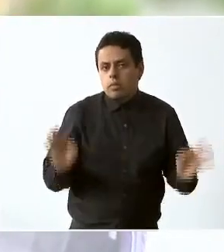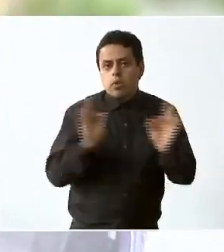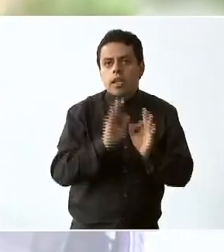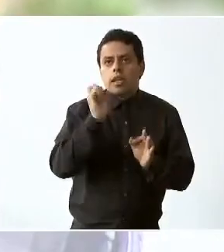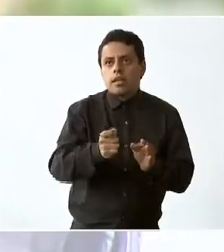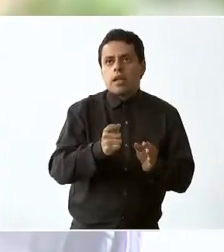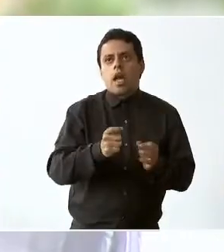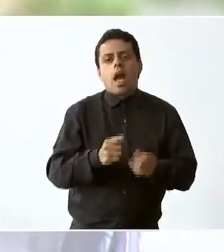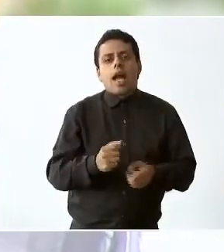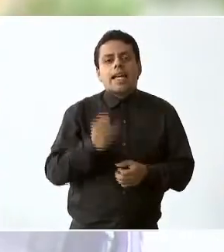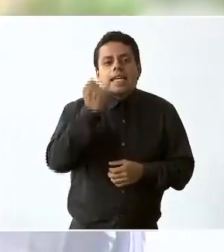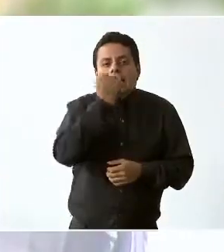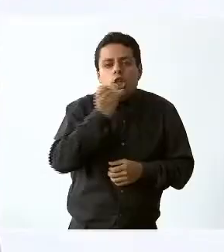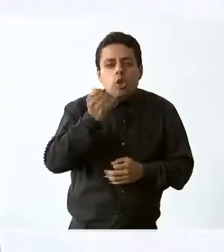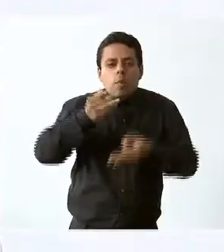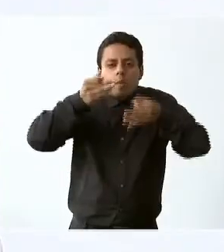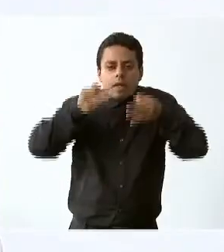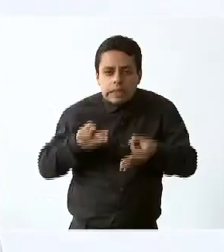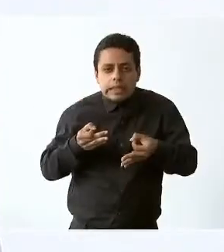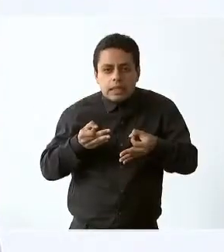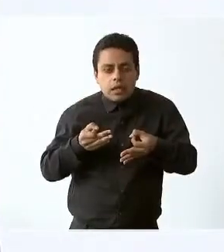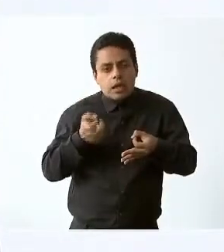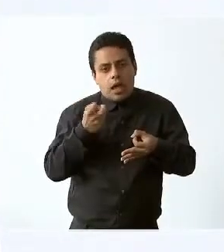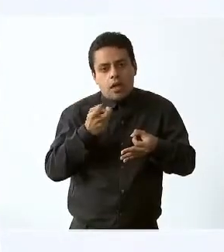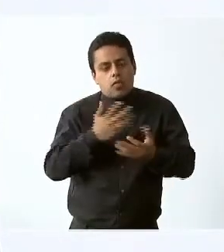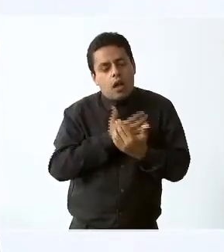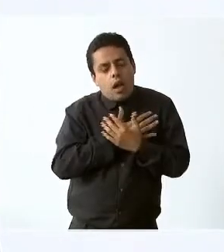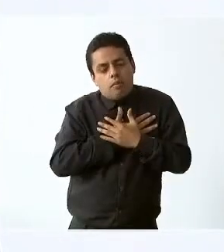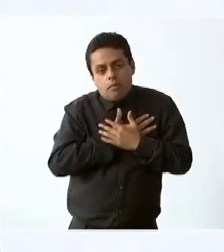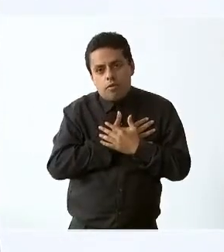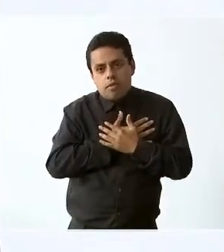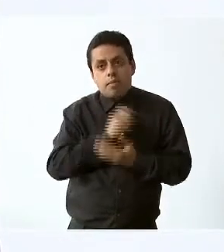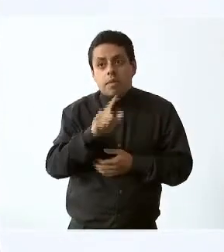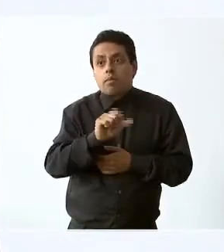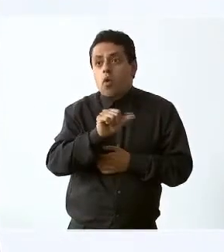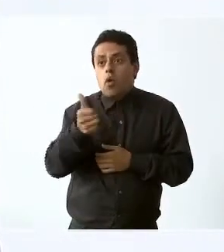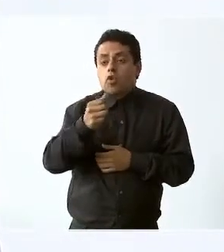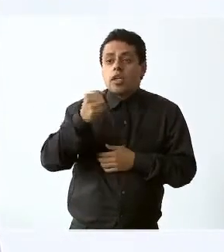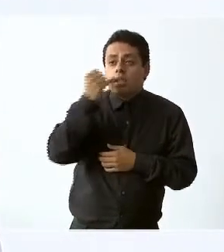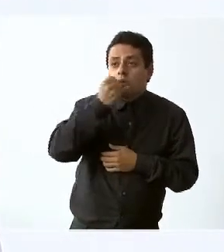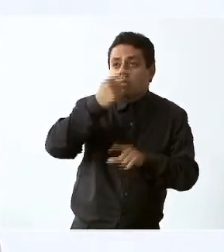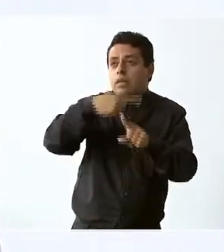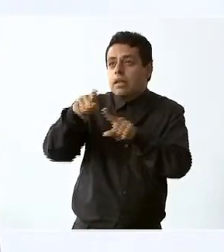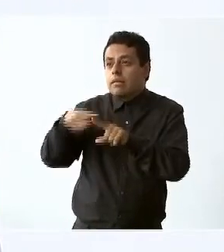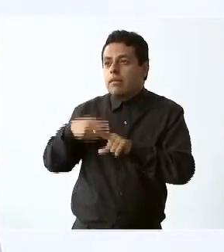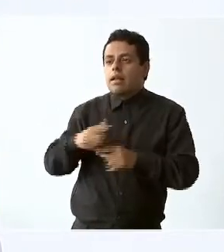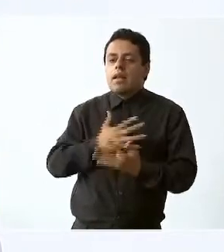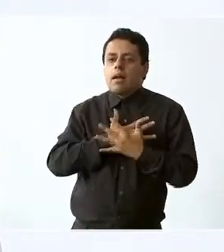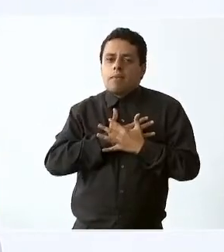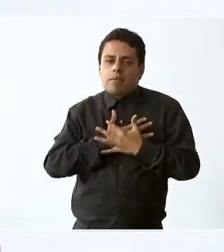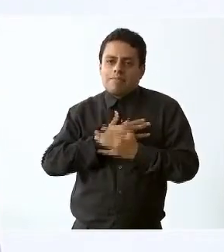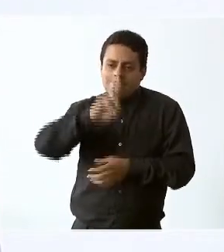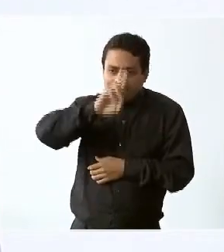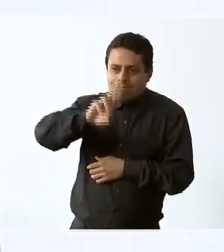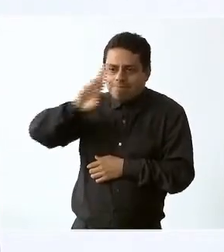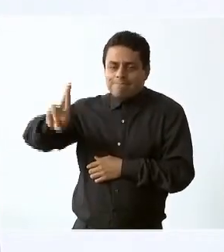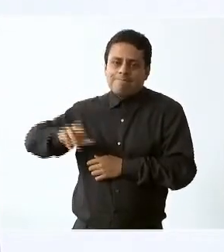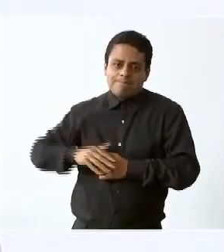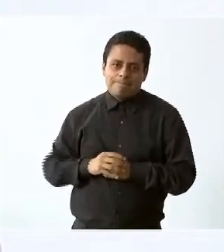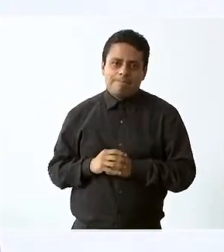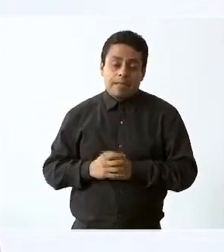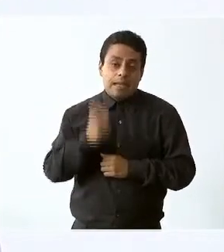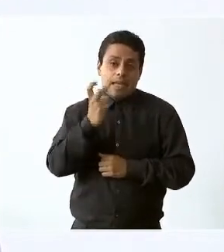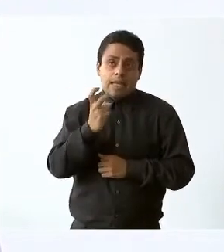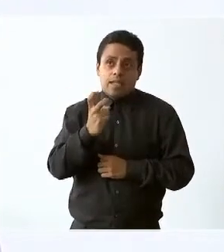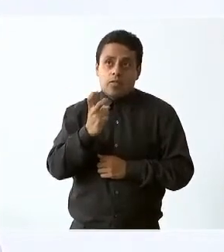las lenguas maternas y a respetar todas las lenguas originales de una comunidad. Esa